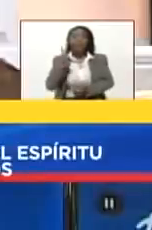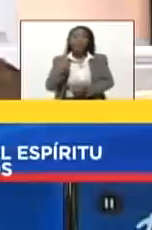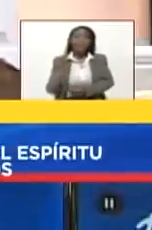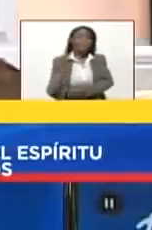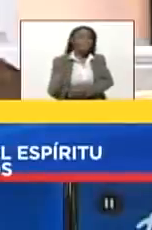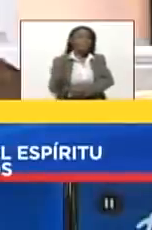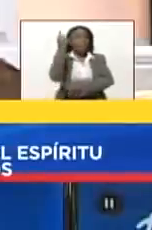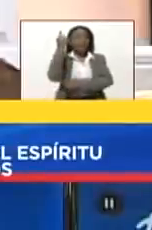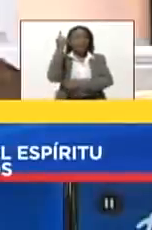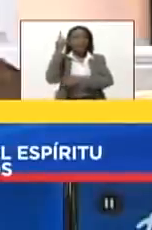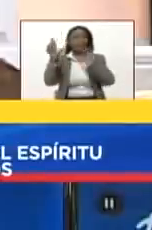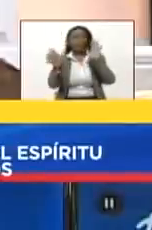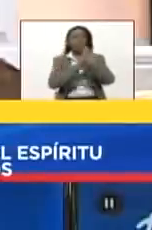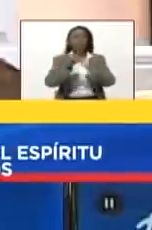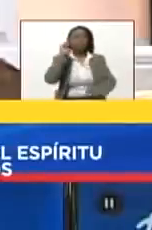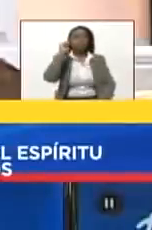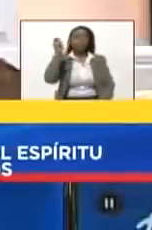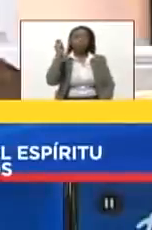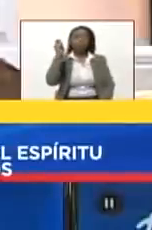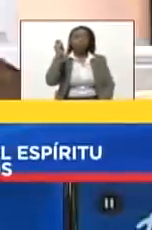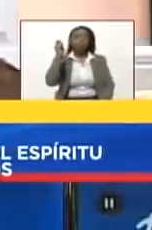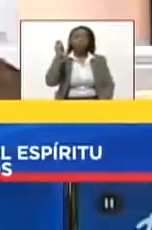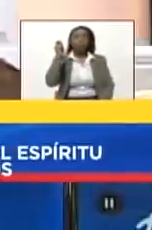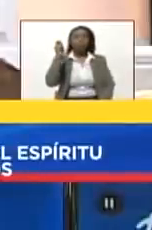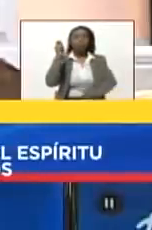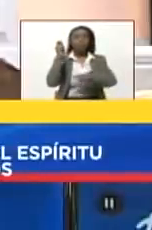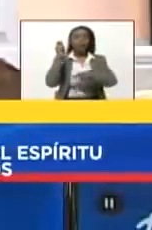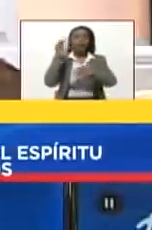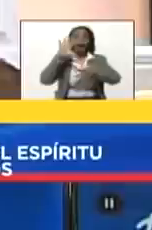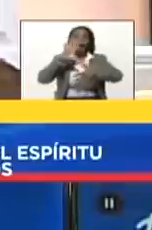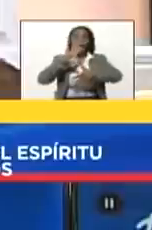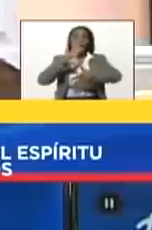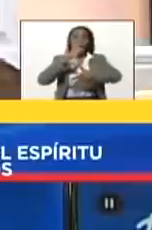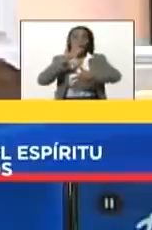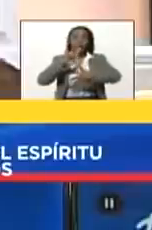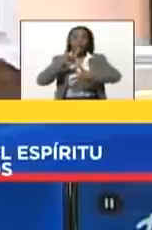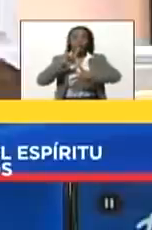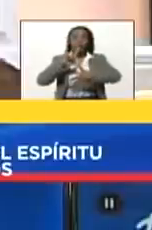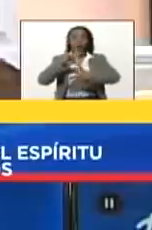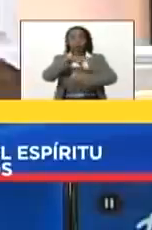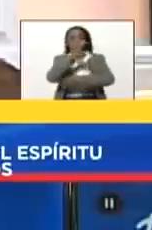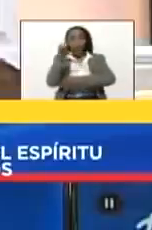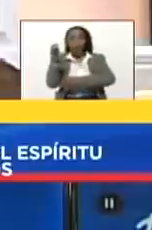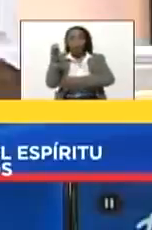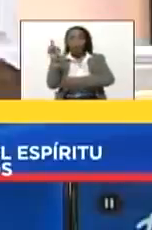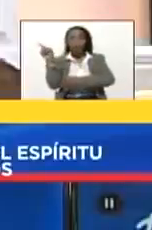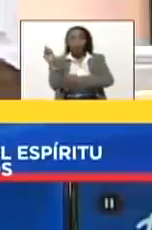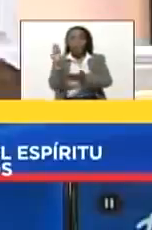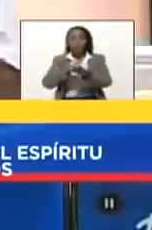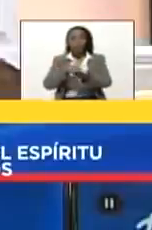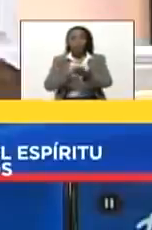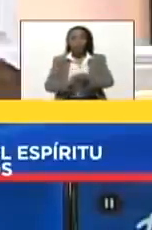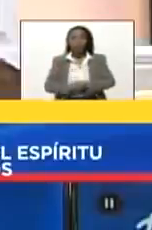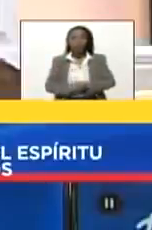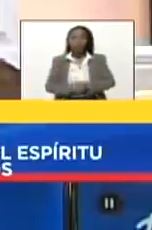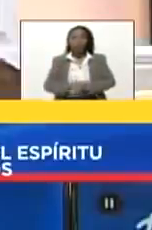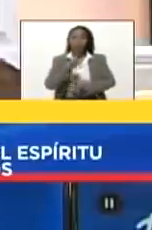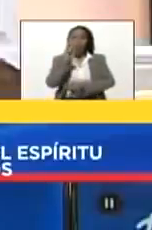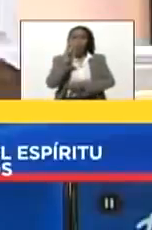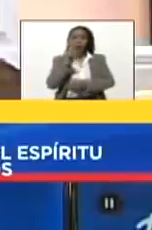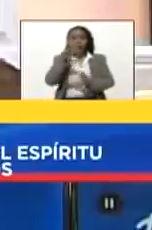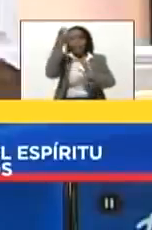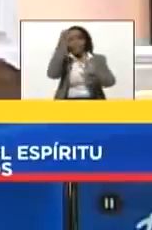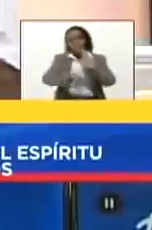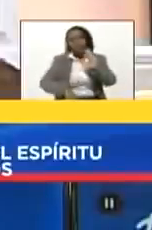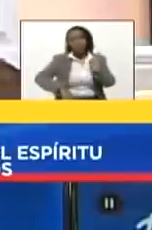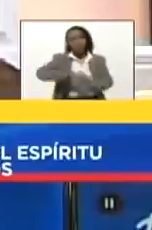primera constitución de América Latina y el Caribe que estableció un